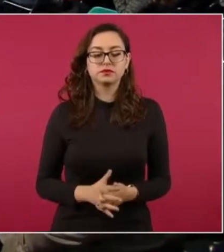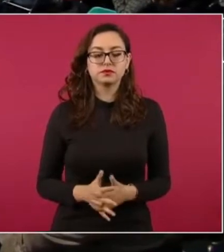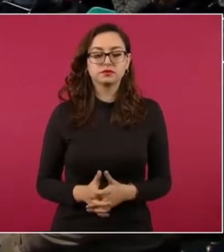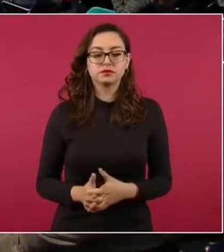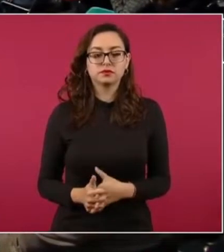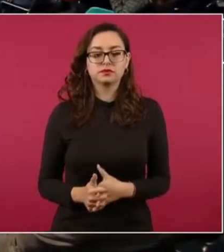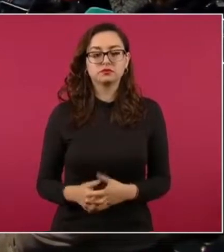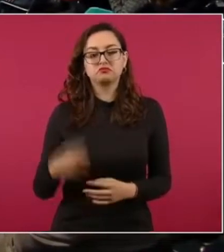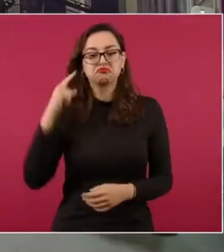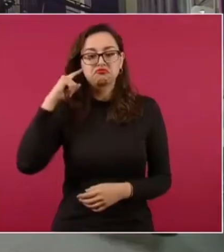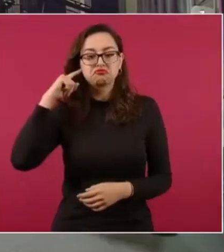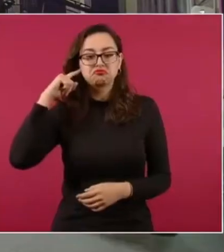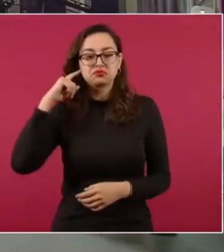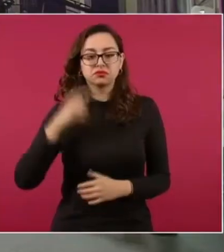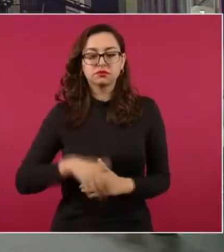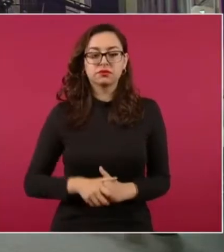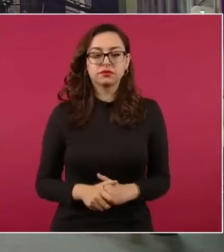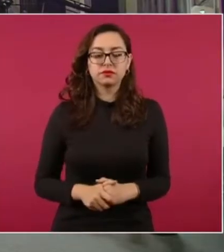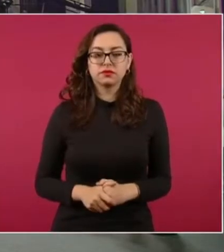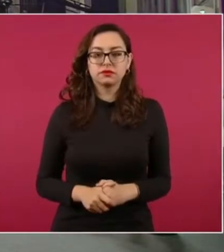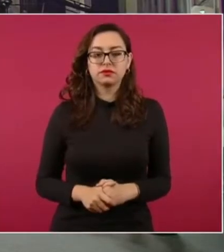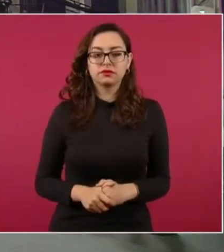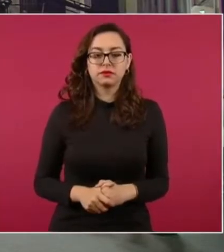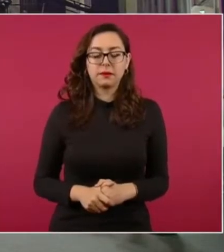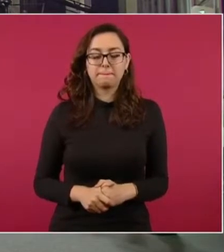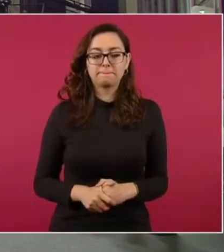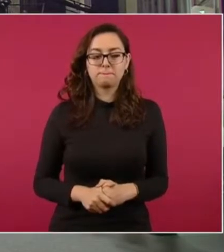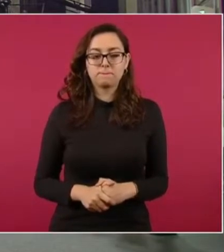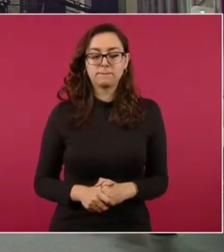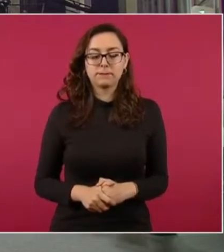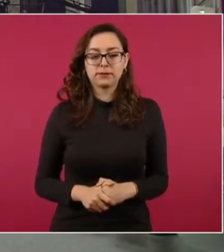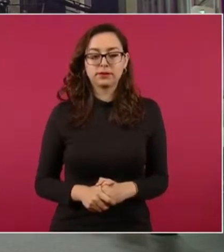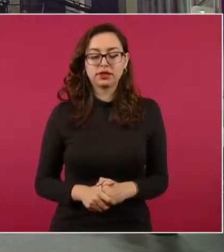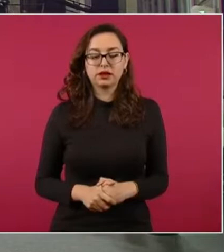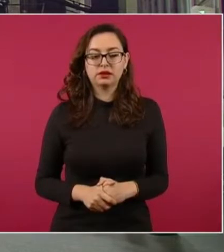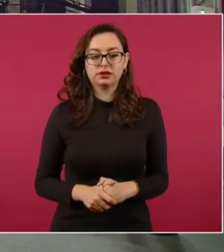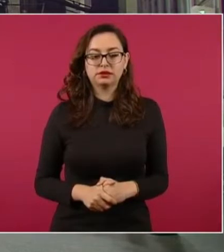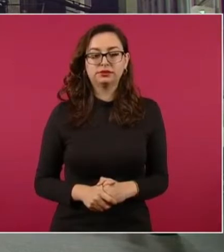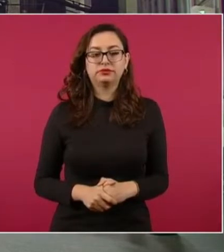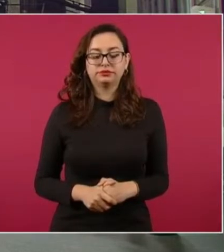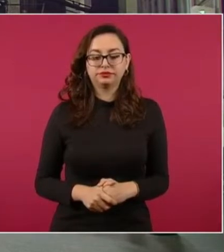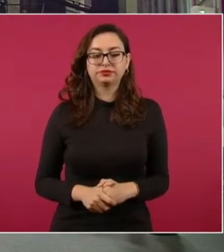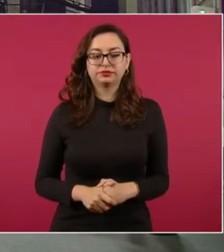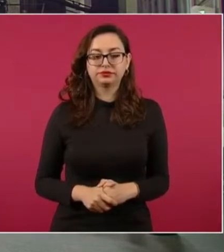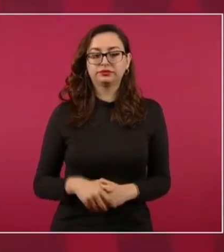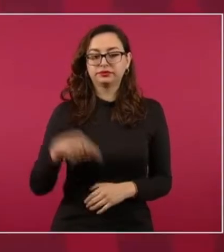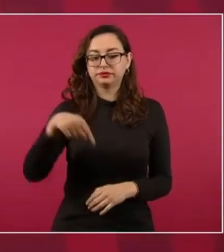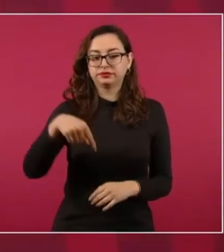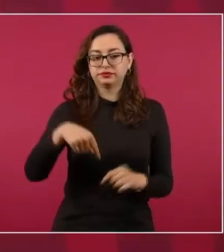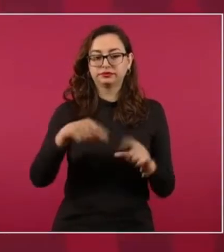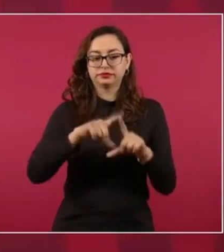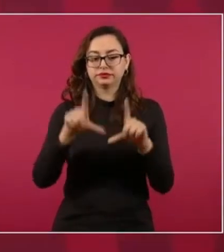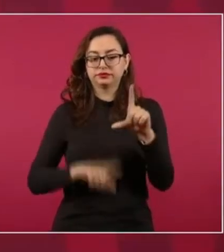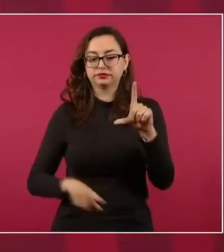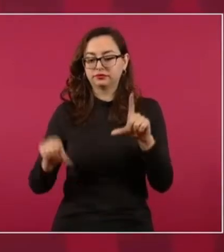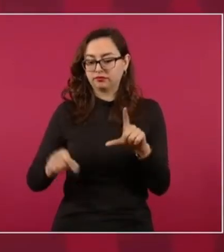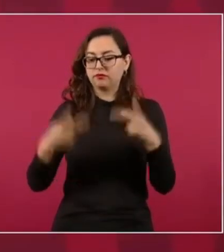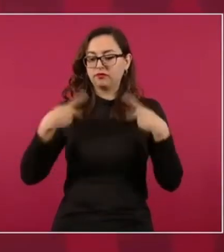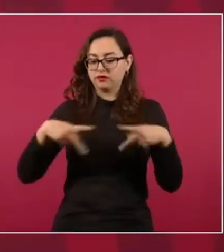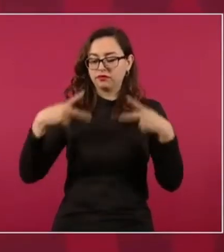esta migración? Te digo ahorita enseguidita. Sí sabemos, claro. En México hay una comunidad